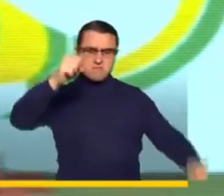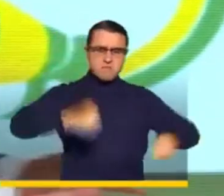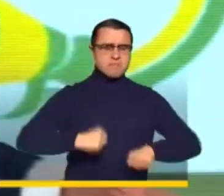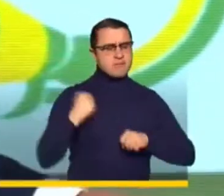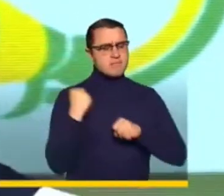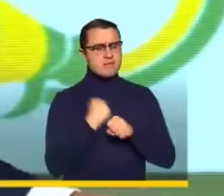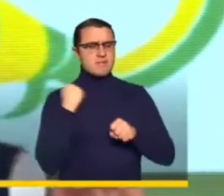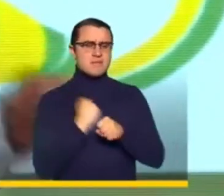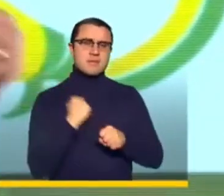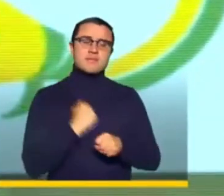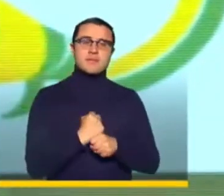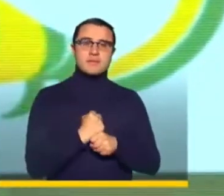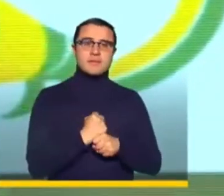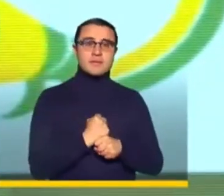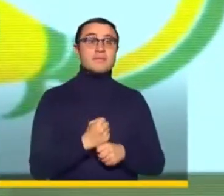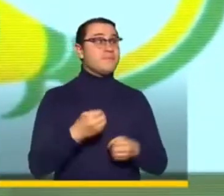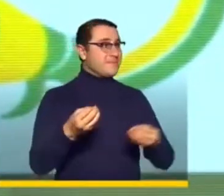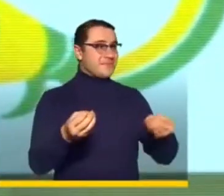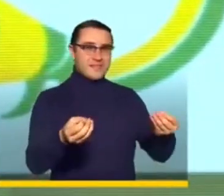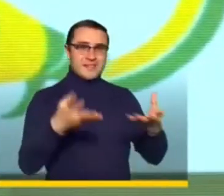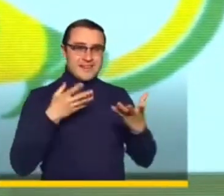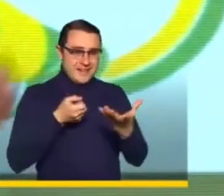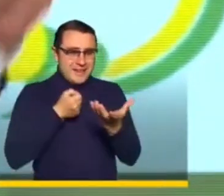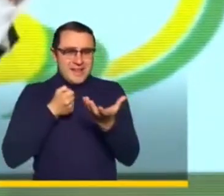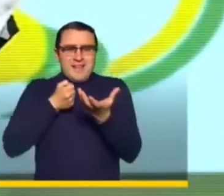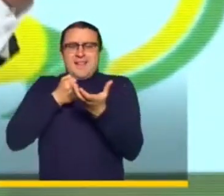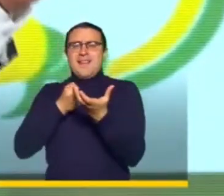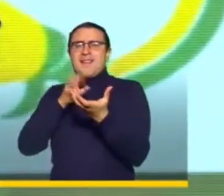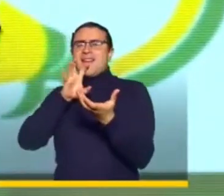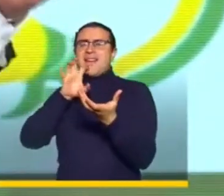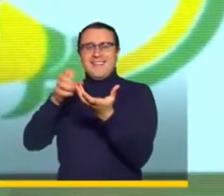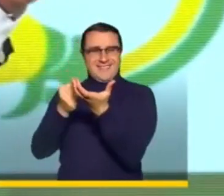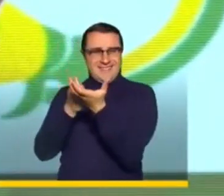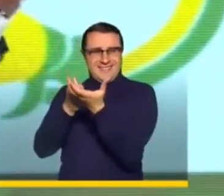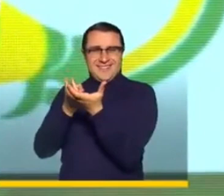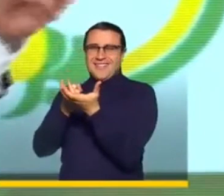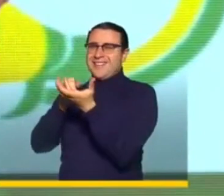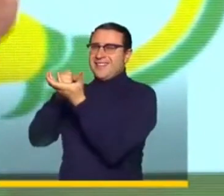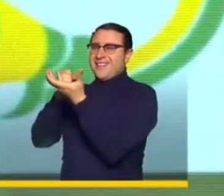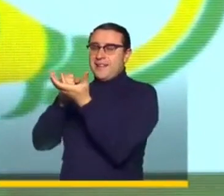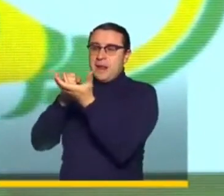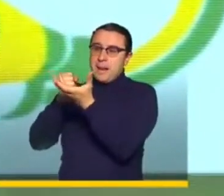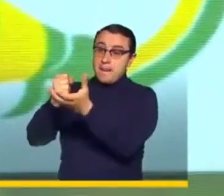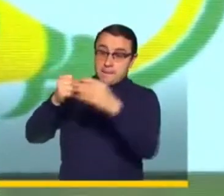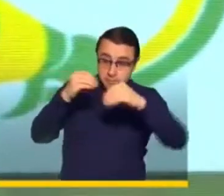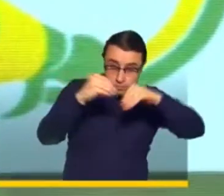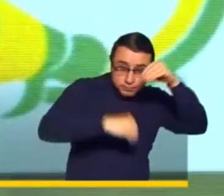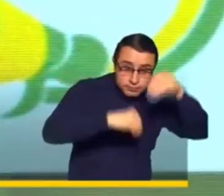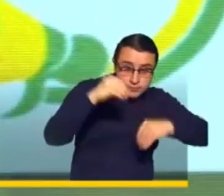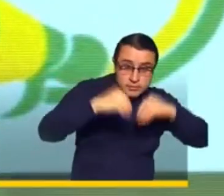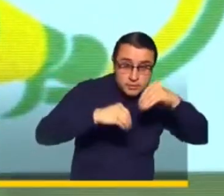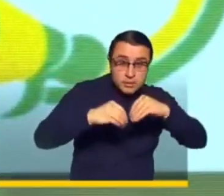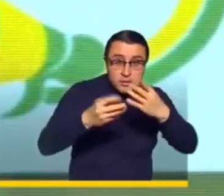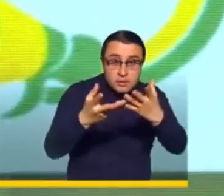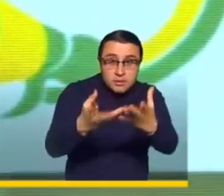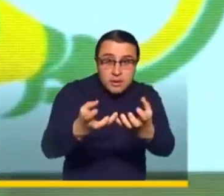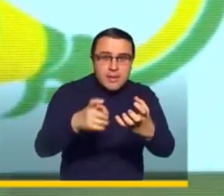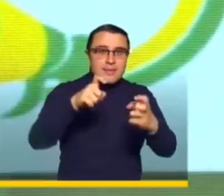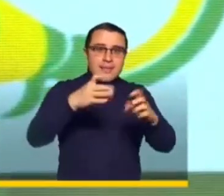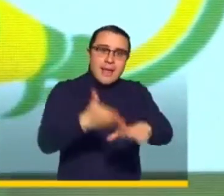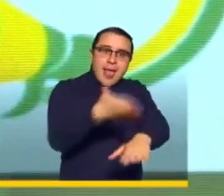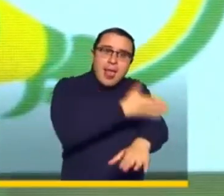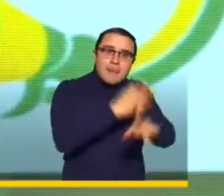más el megáfono que nos muestran necesita conocimiento para trabajar.